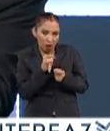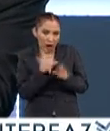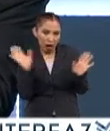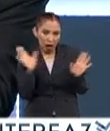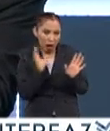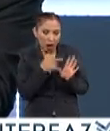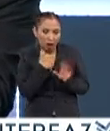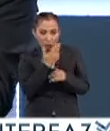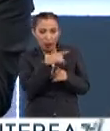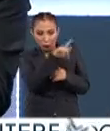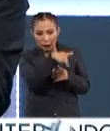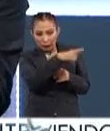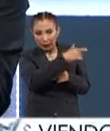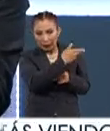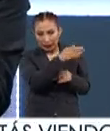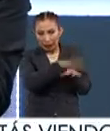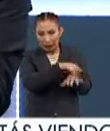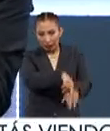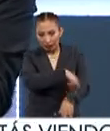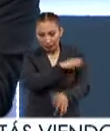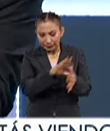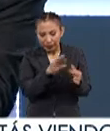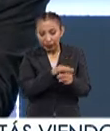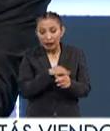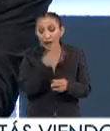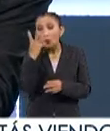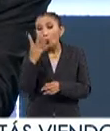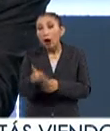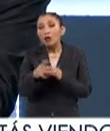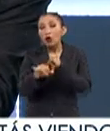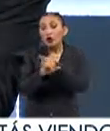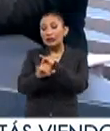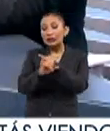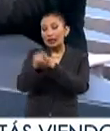Hilda ahora dará más detalles. Y tenemos 4